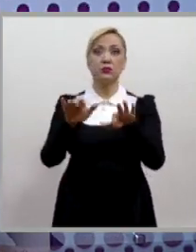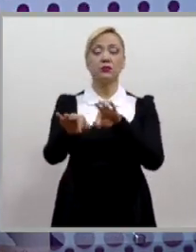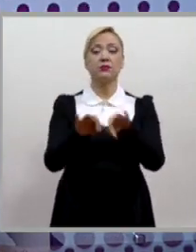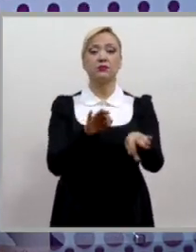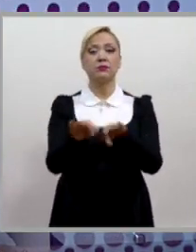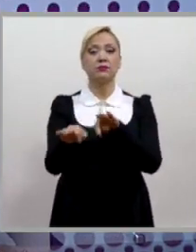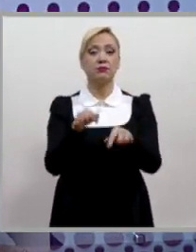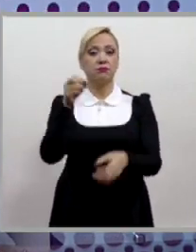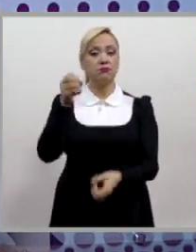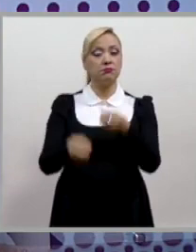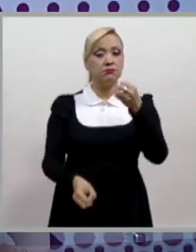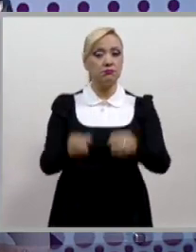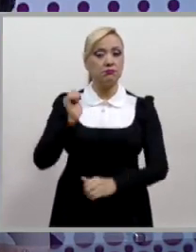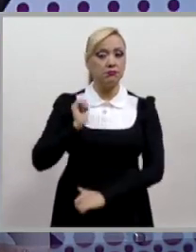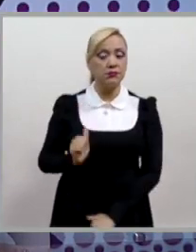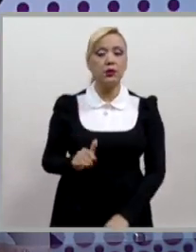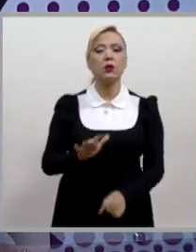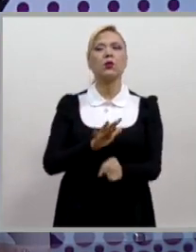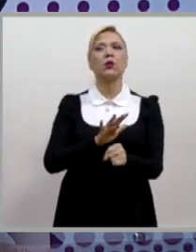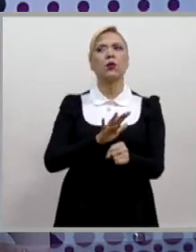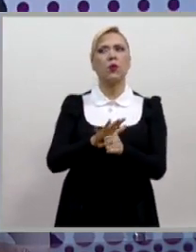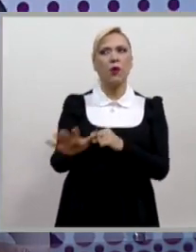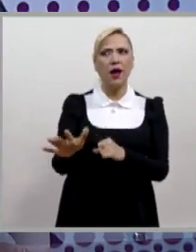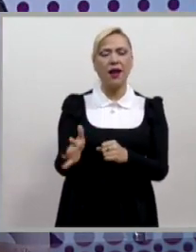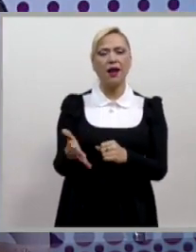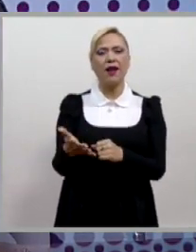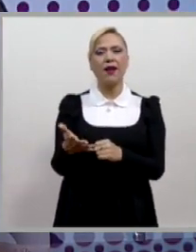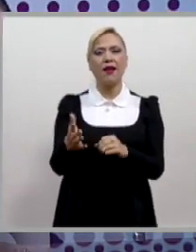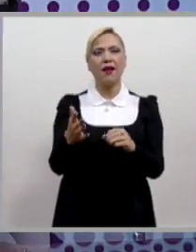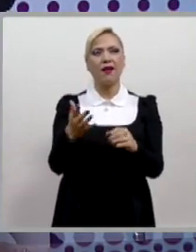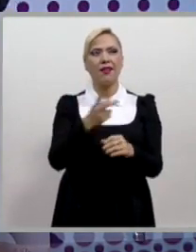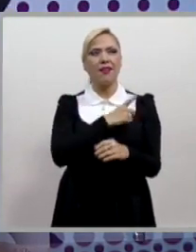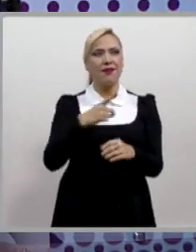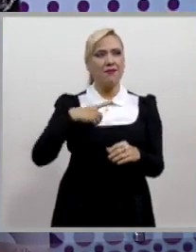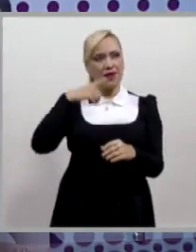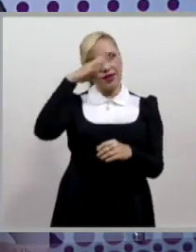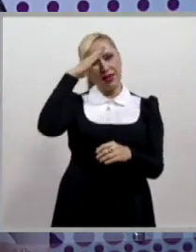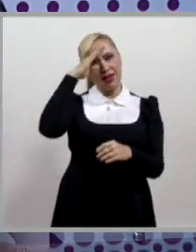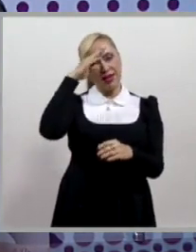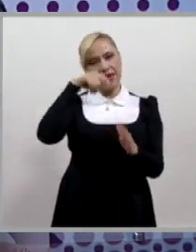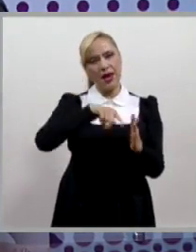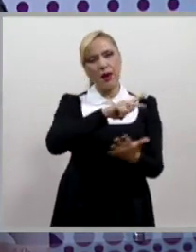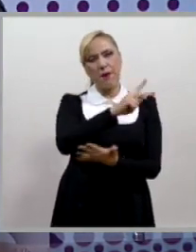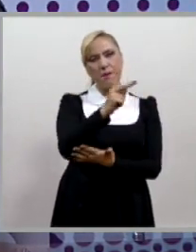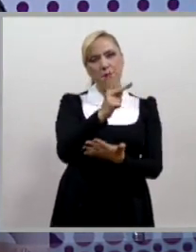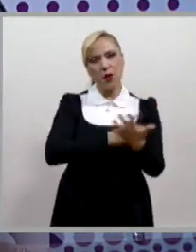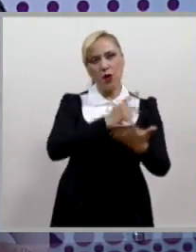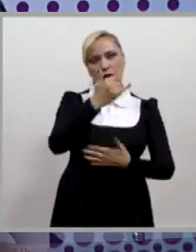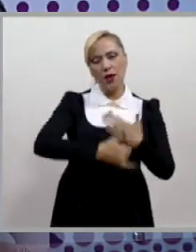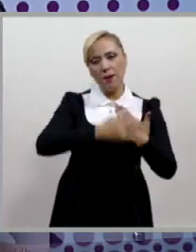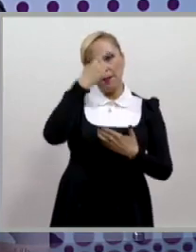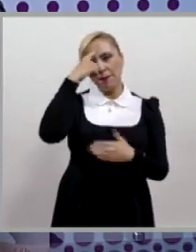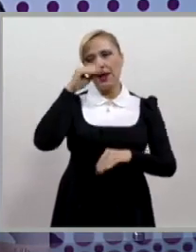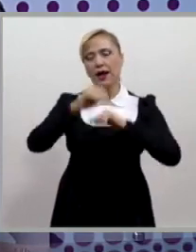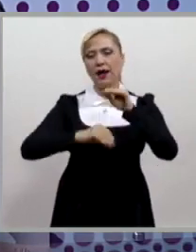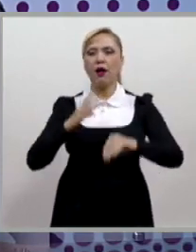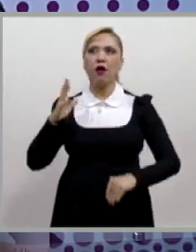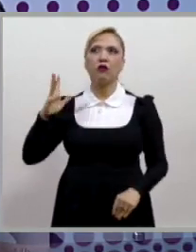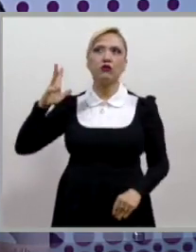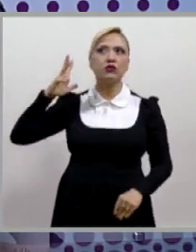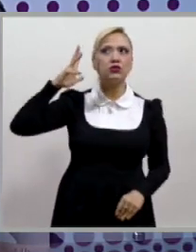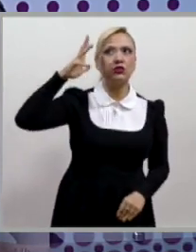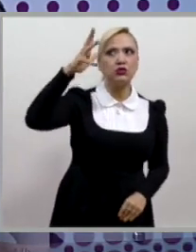en los poderes judiciales? ¿Cuál debería ser esa sinergia entre poderes judiciales y instituciones de educación para el día de